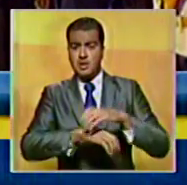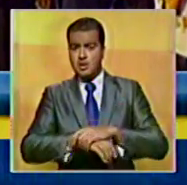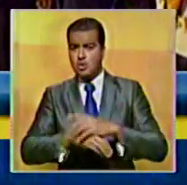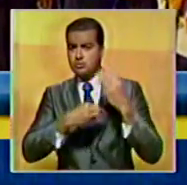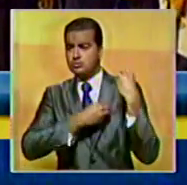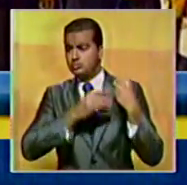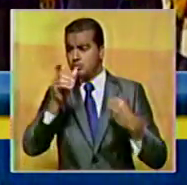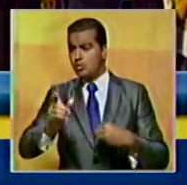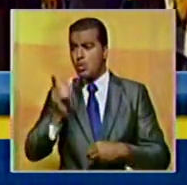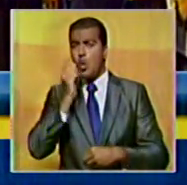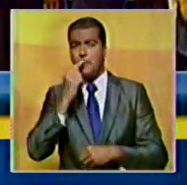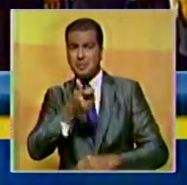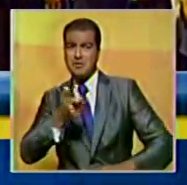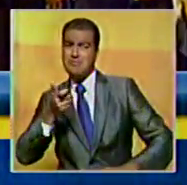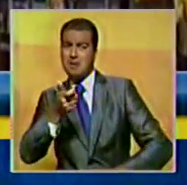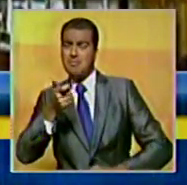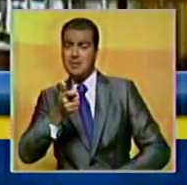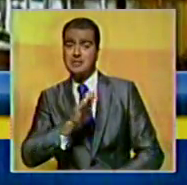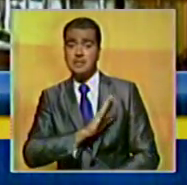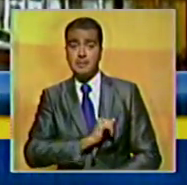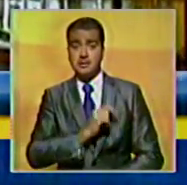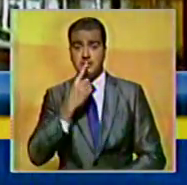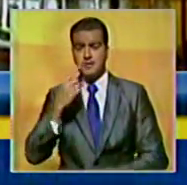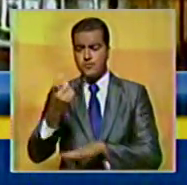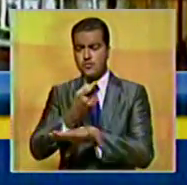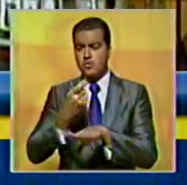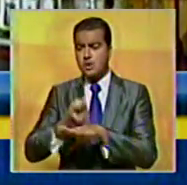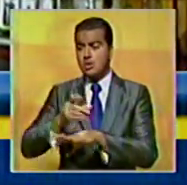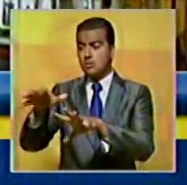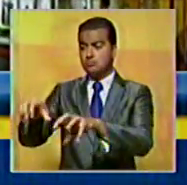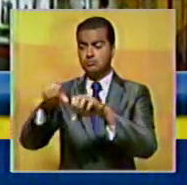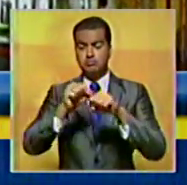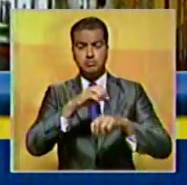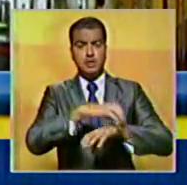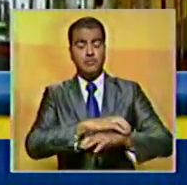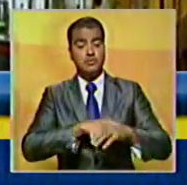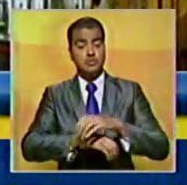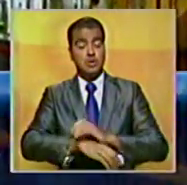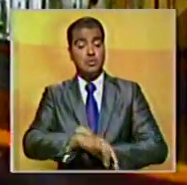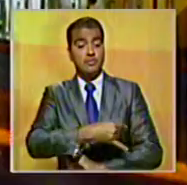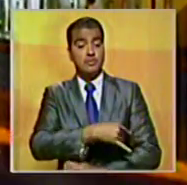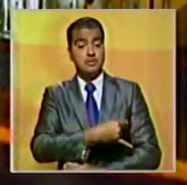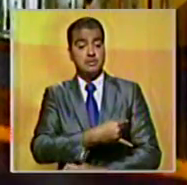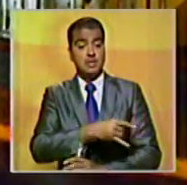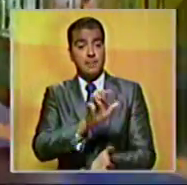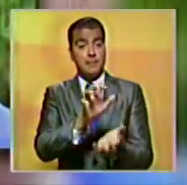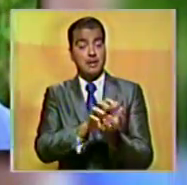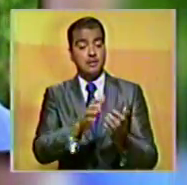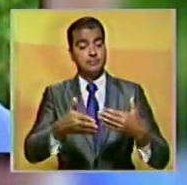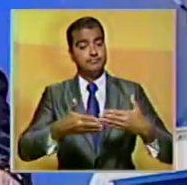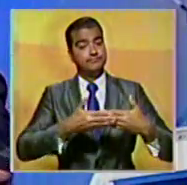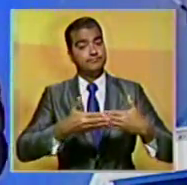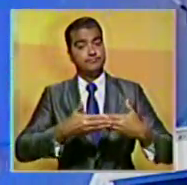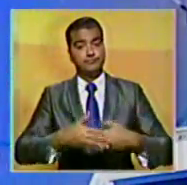funcionarios del Servicio Bolivariano de Inteligencia Nacional. La Universidad de Margarita anunció la suspensión de clases.